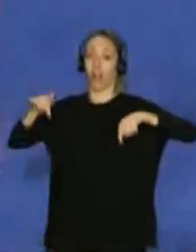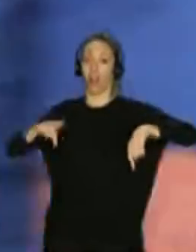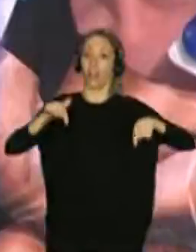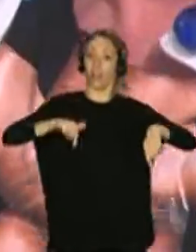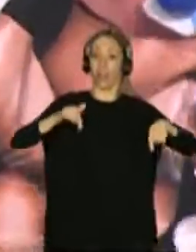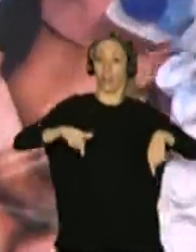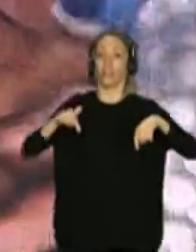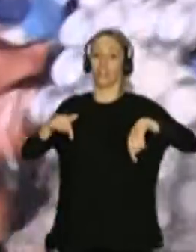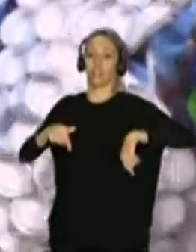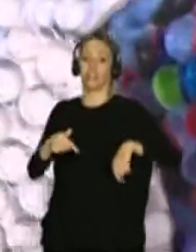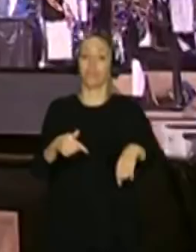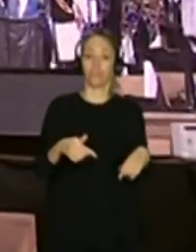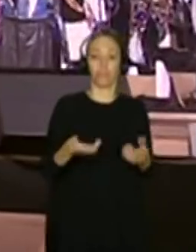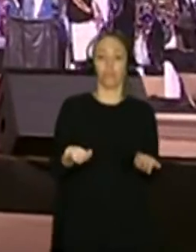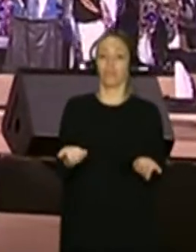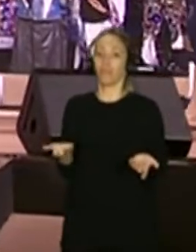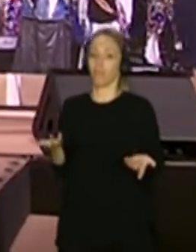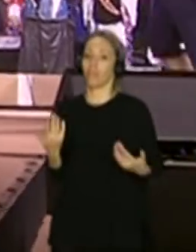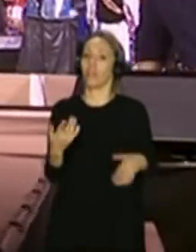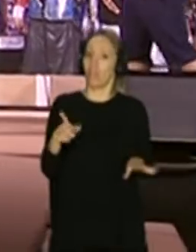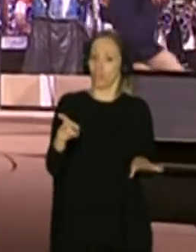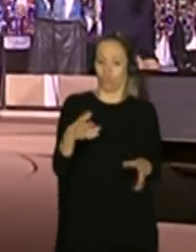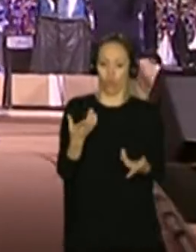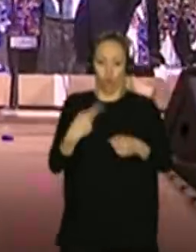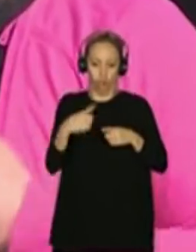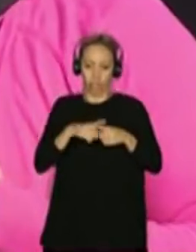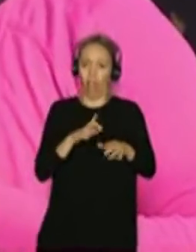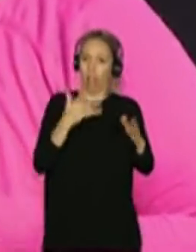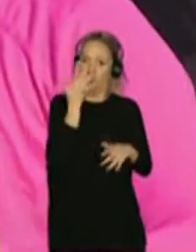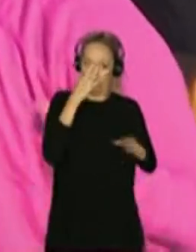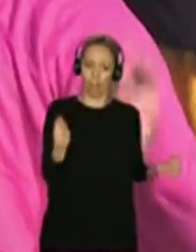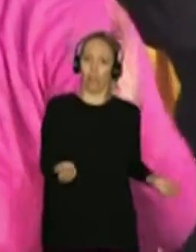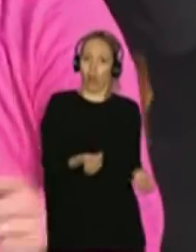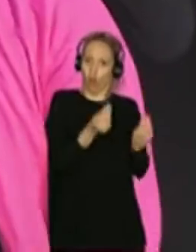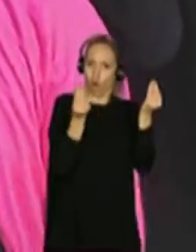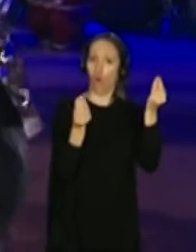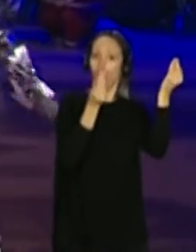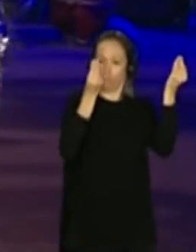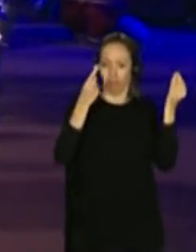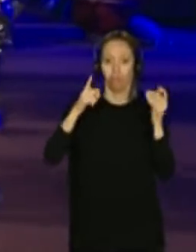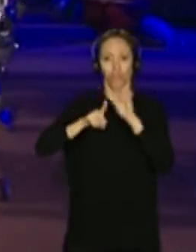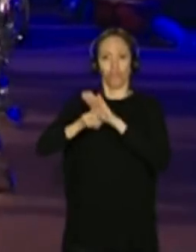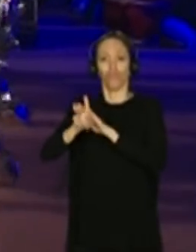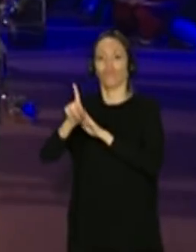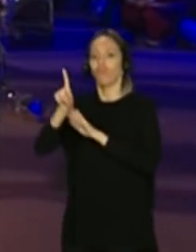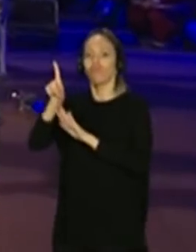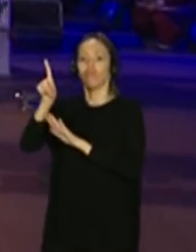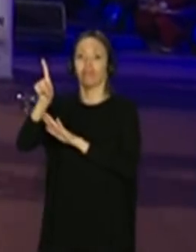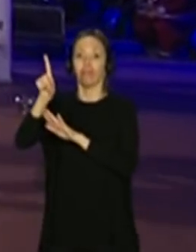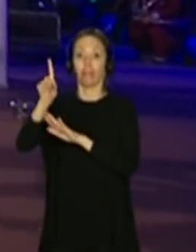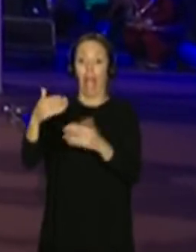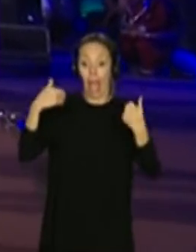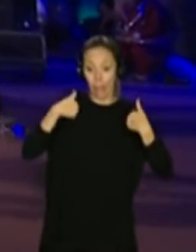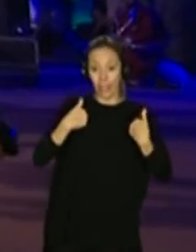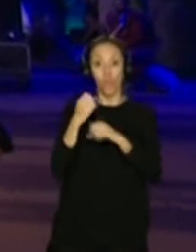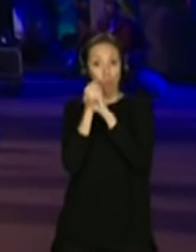carnaval, aunque eso ayudó y eso mejoró, aquí se